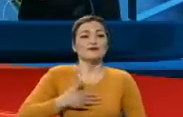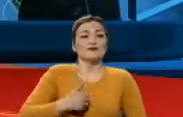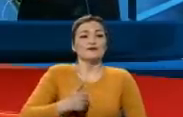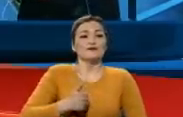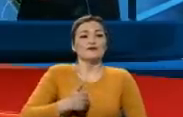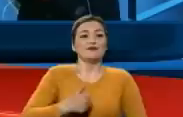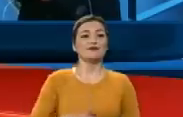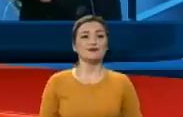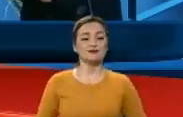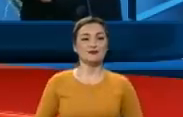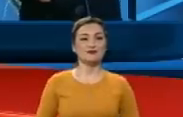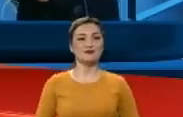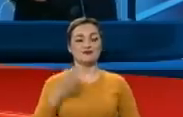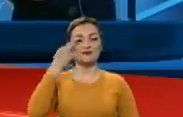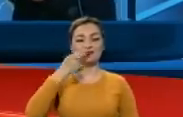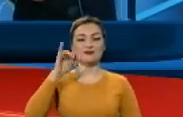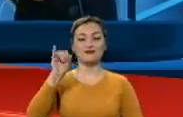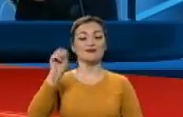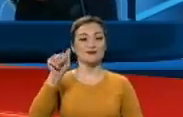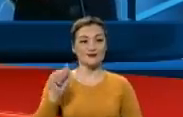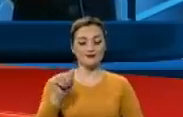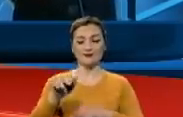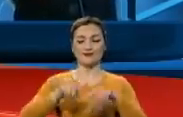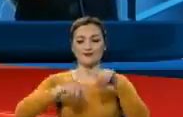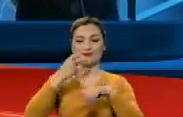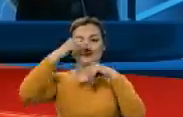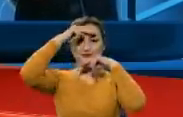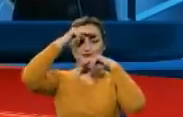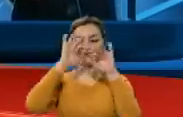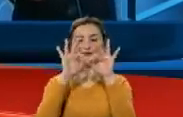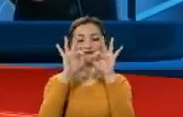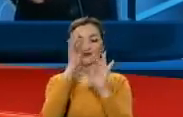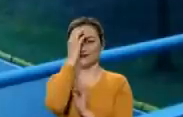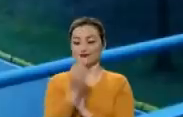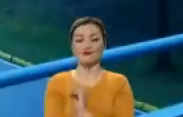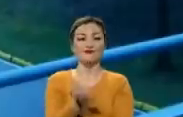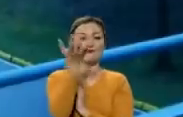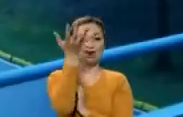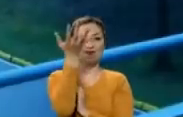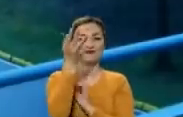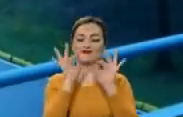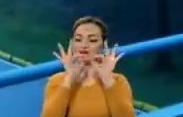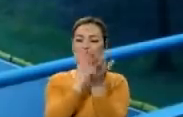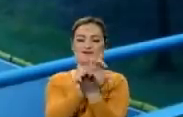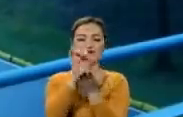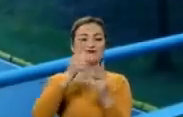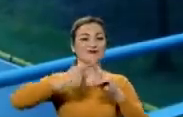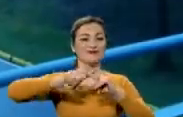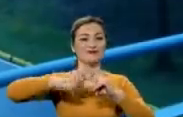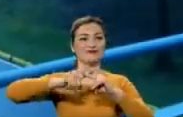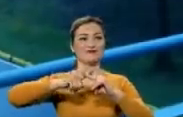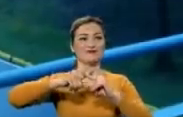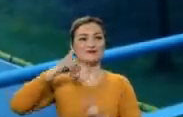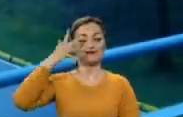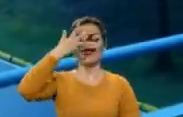Helen, Marisabel, amigos televidentes, muy buenos días, un excelente inicio de semana para todos ustedes. Y